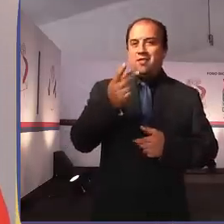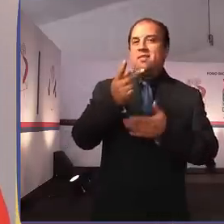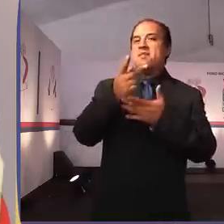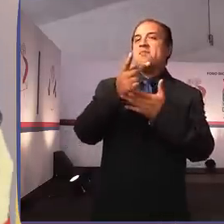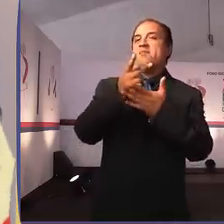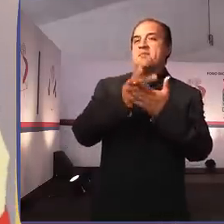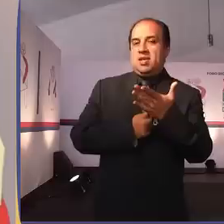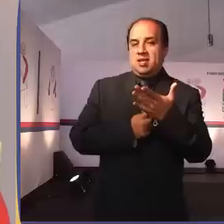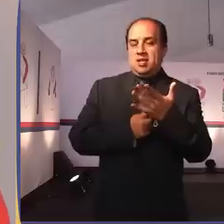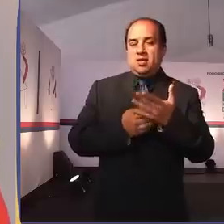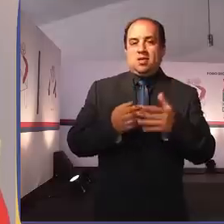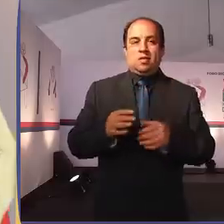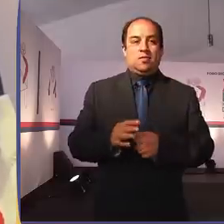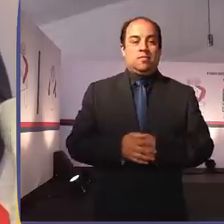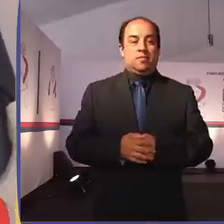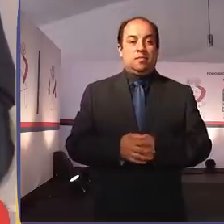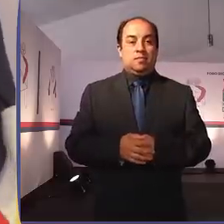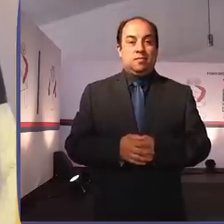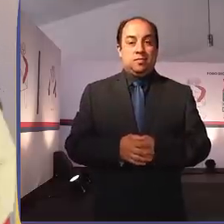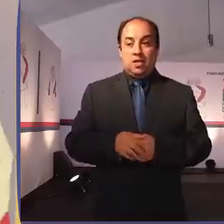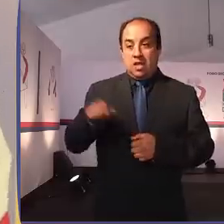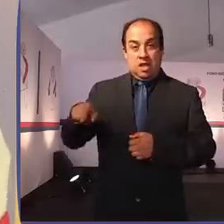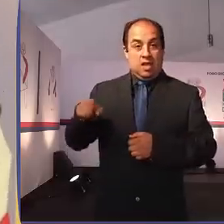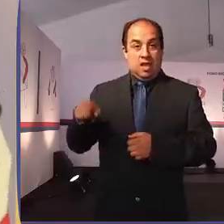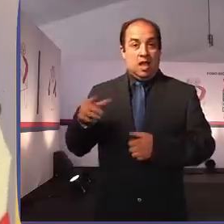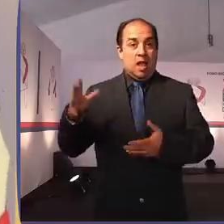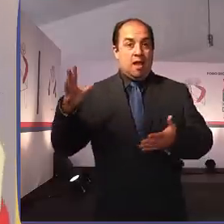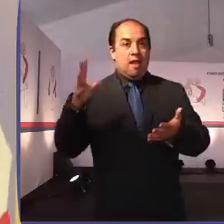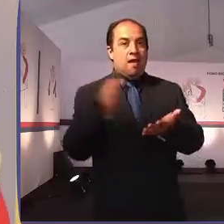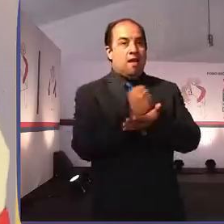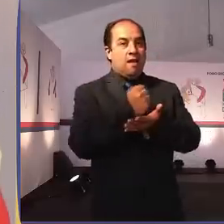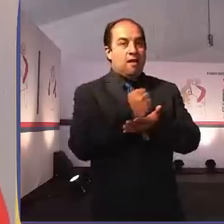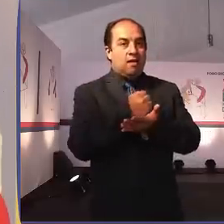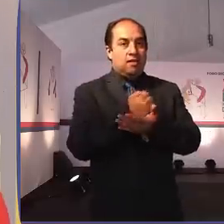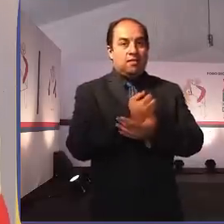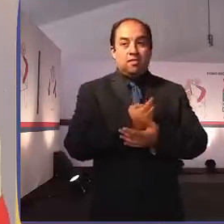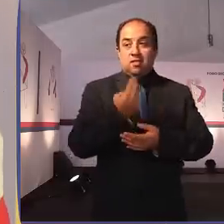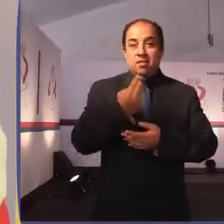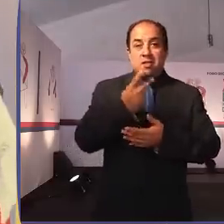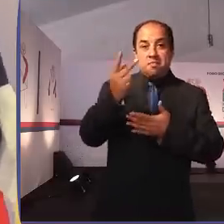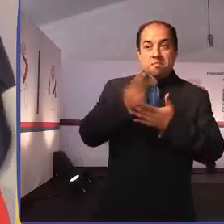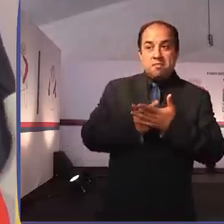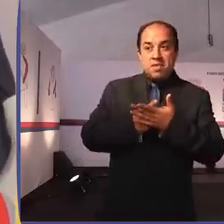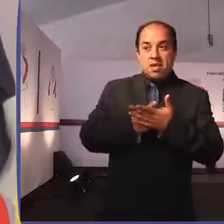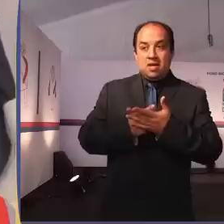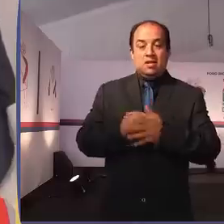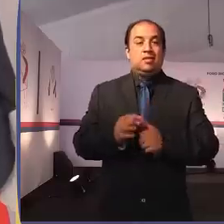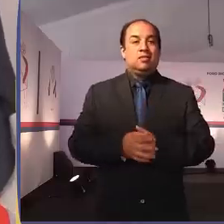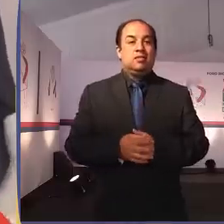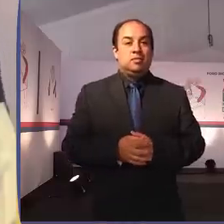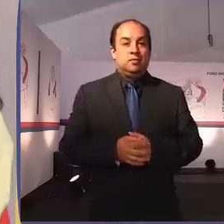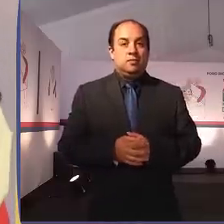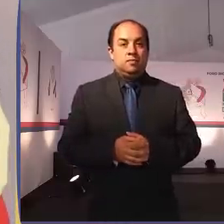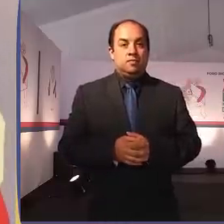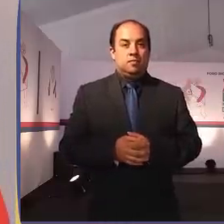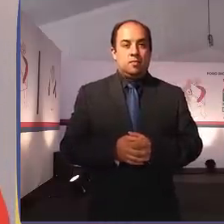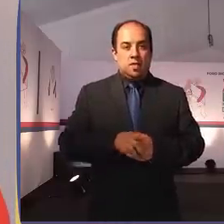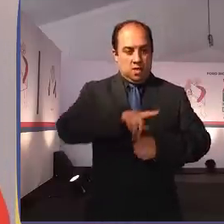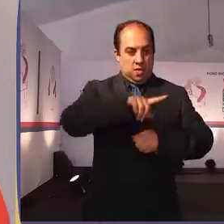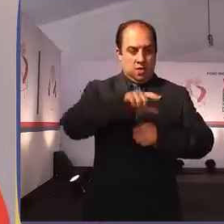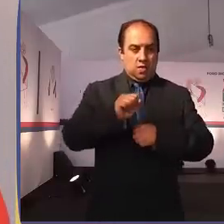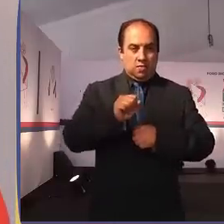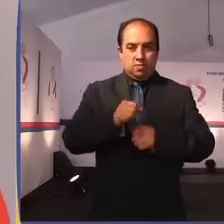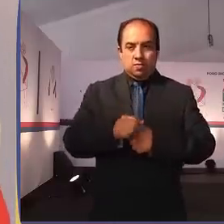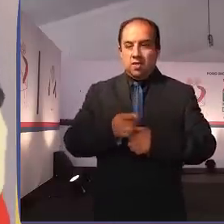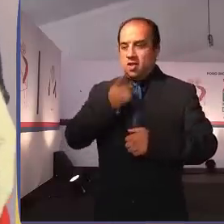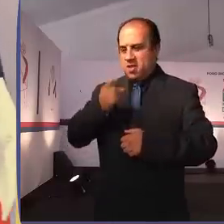man, porque si no, nos derrota sin haberle dado la batalla. Y entonces al día siguiente, digamos, dijimos,